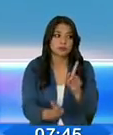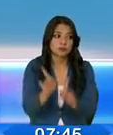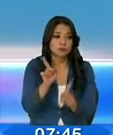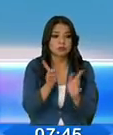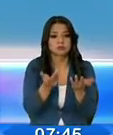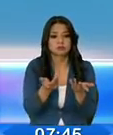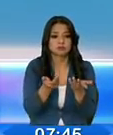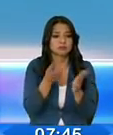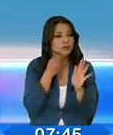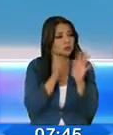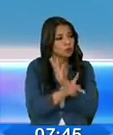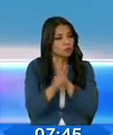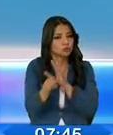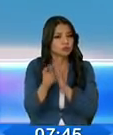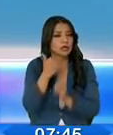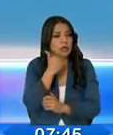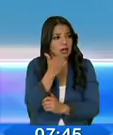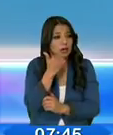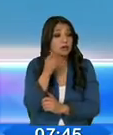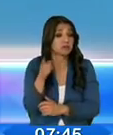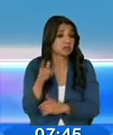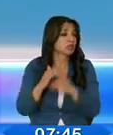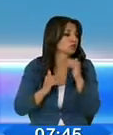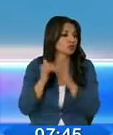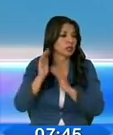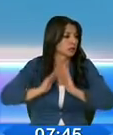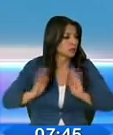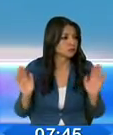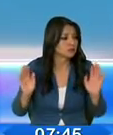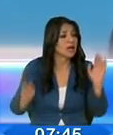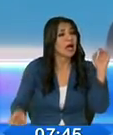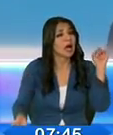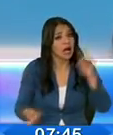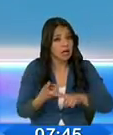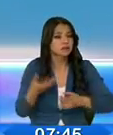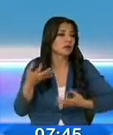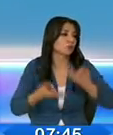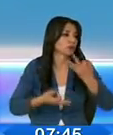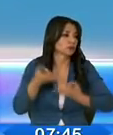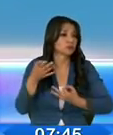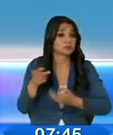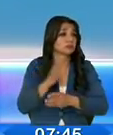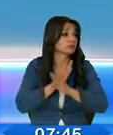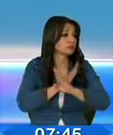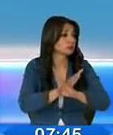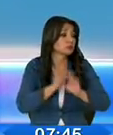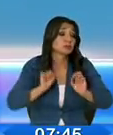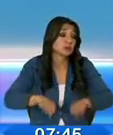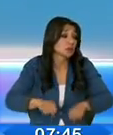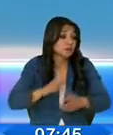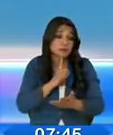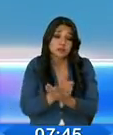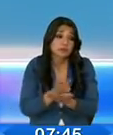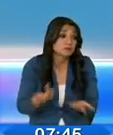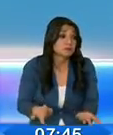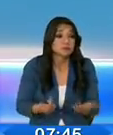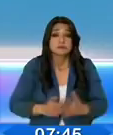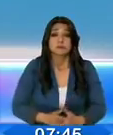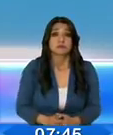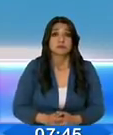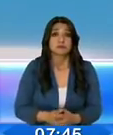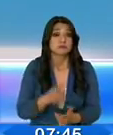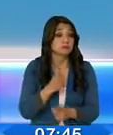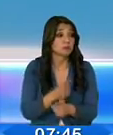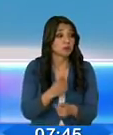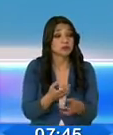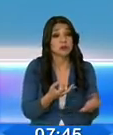demandados, tiene la presunción de inocencia y tiene la posibilidad de defenderse. De modo que las